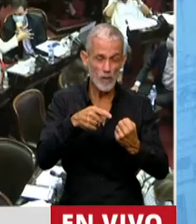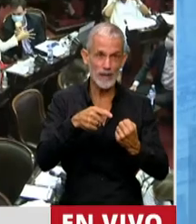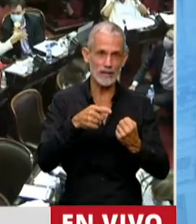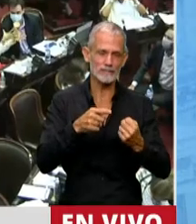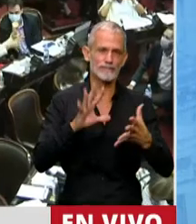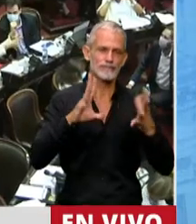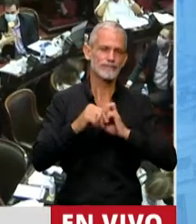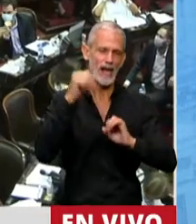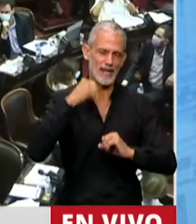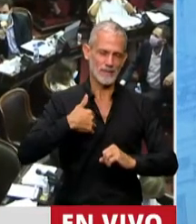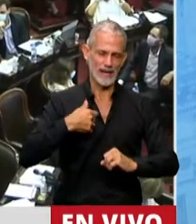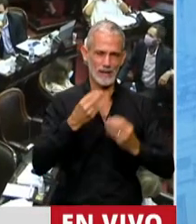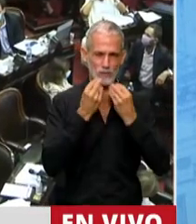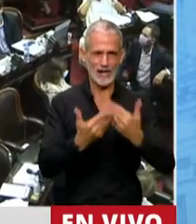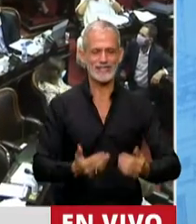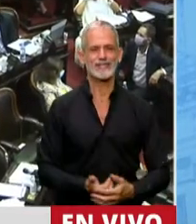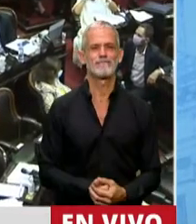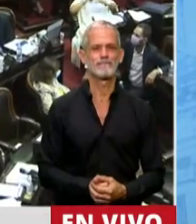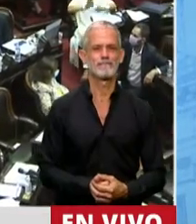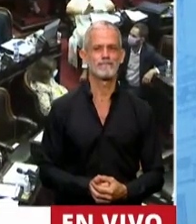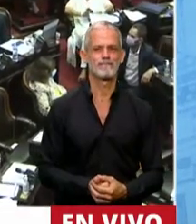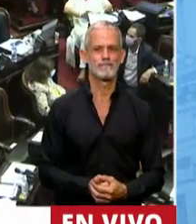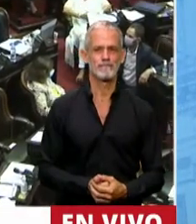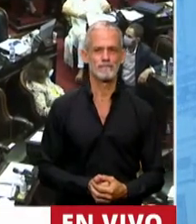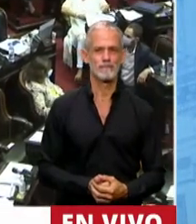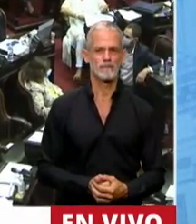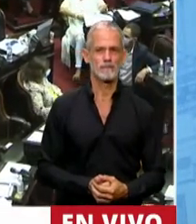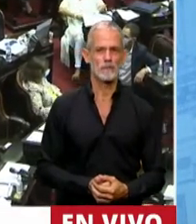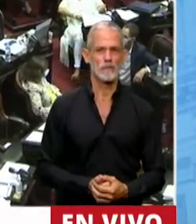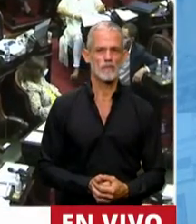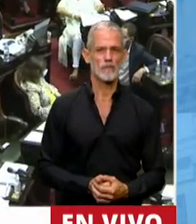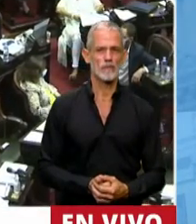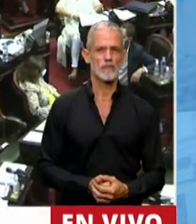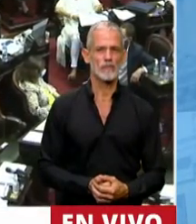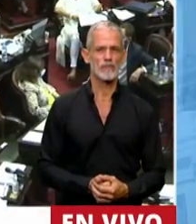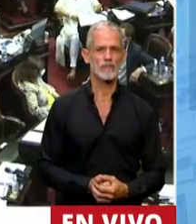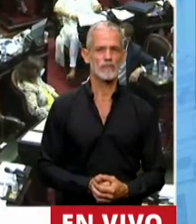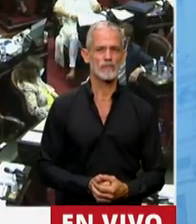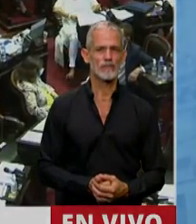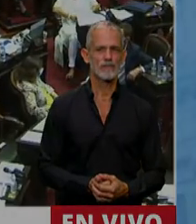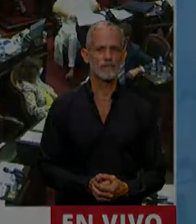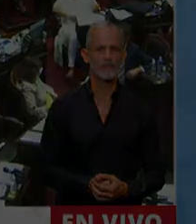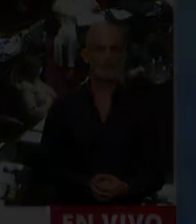han hecho tanto daño. Muchas gracias. Muchas gracias, diputado Hagman.